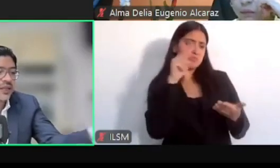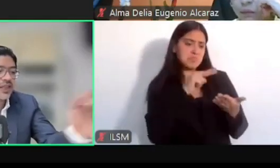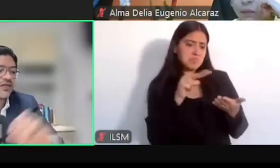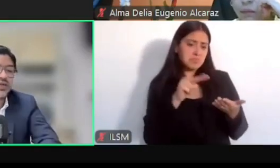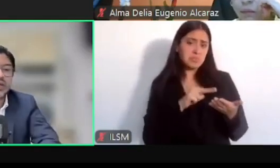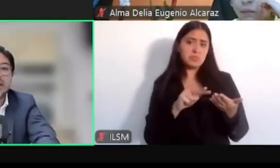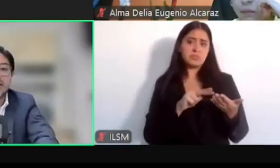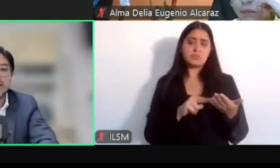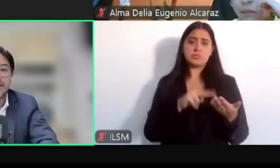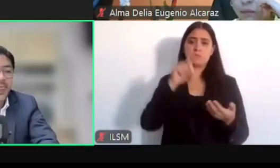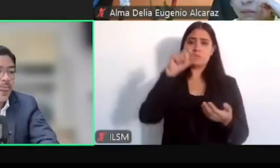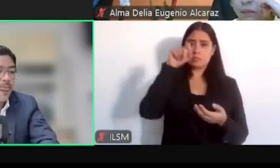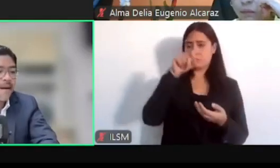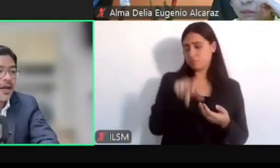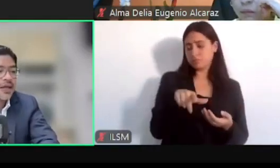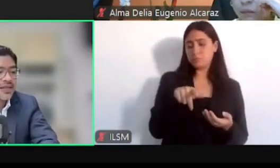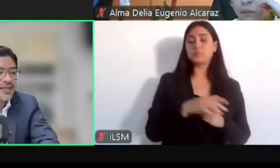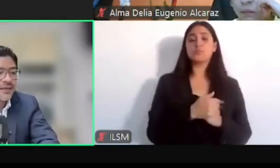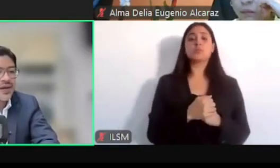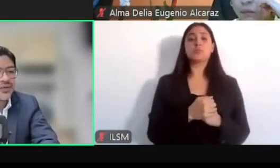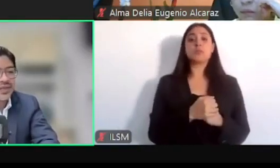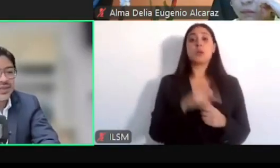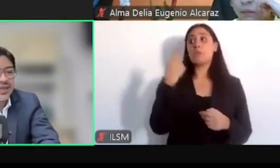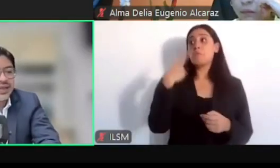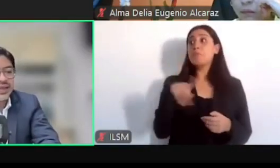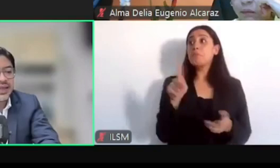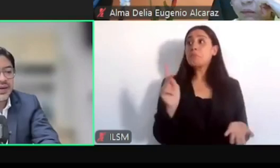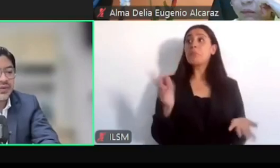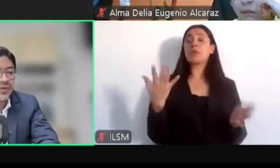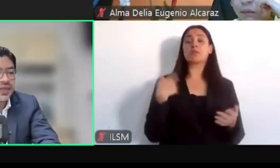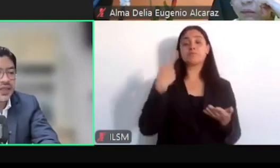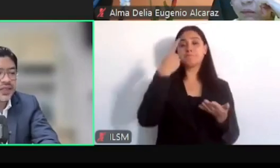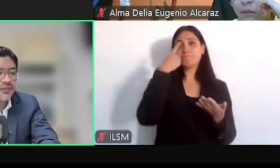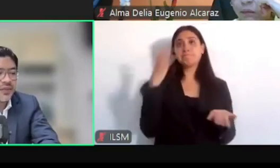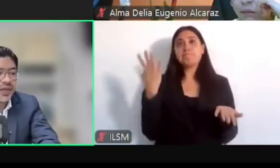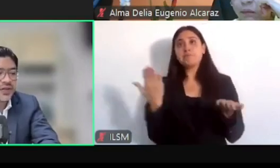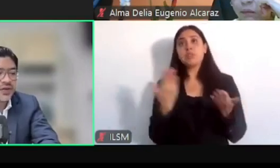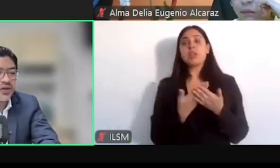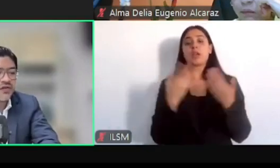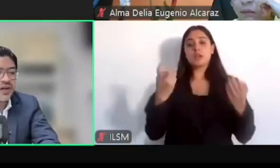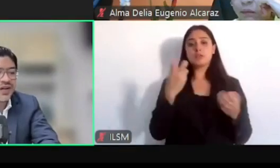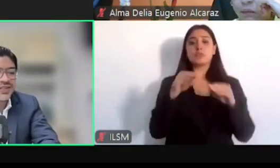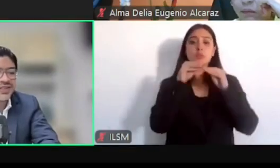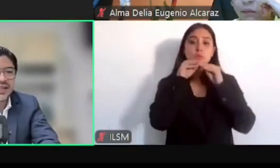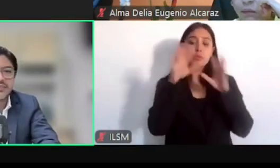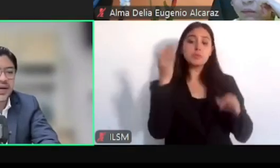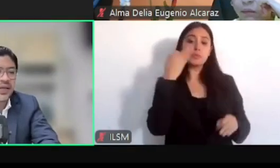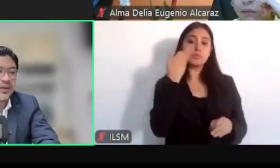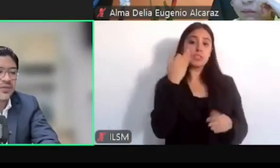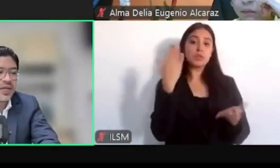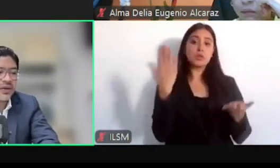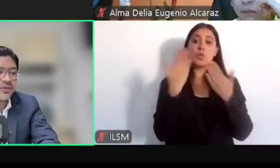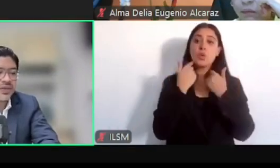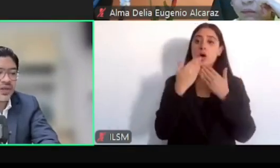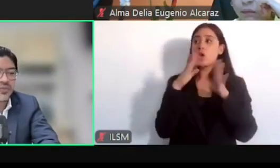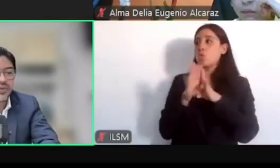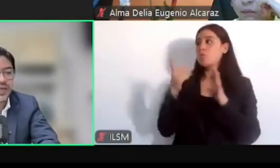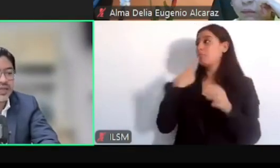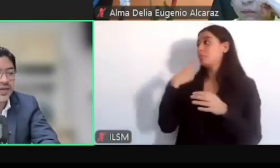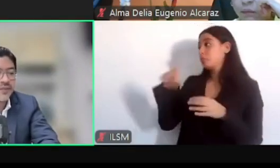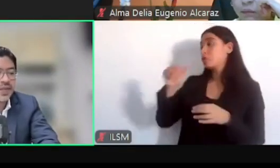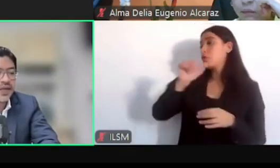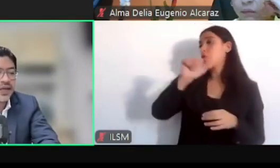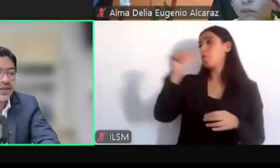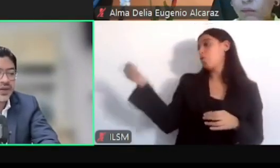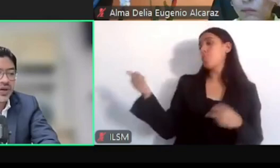equivalentes funcionales sin embargo al estar acreditado en autos que dicha publicación No fue realizada por el denunciado sino por un